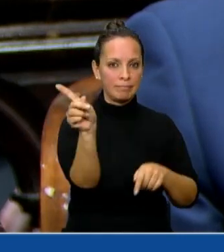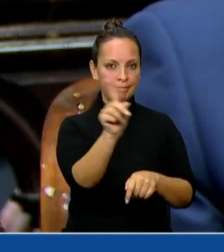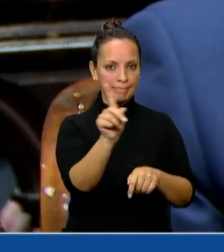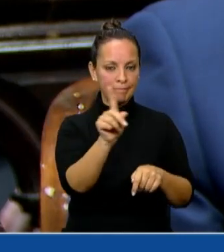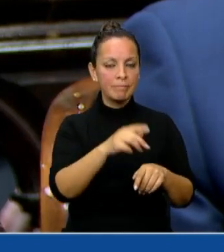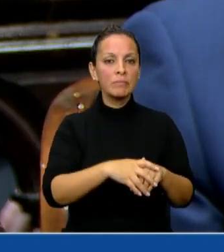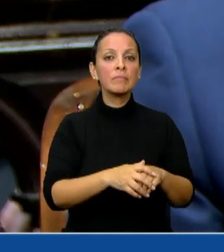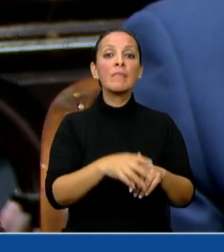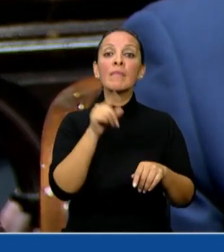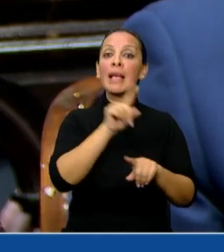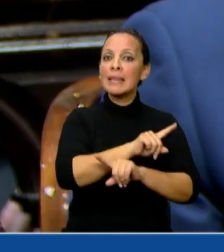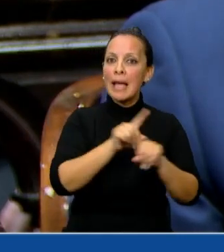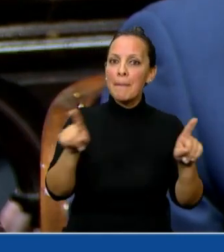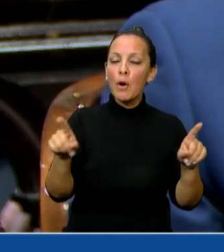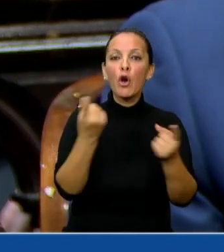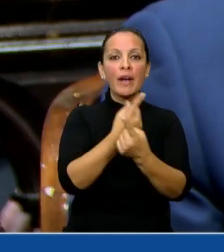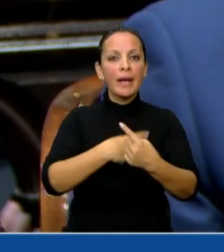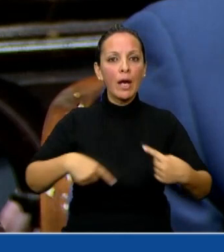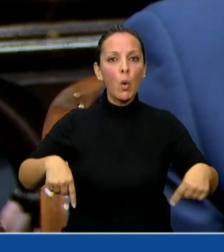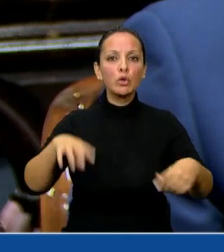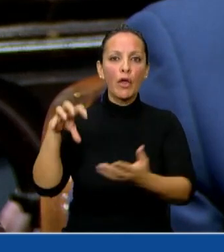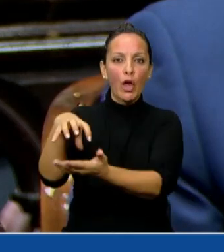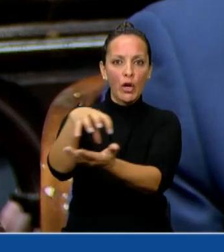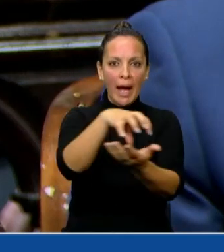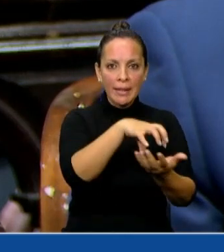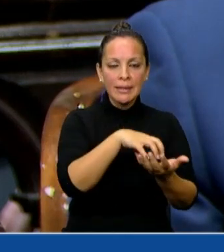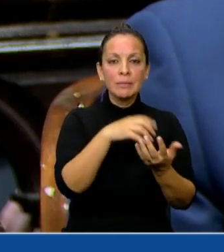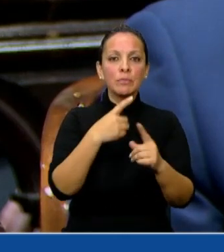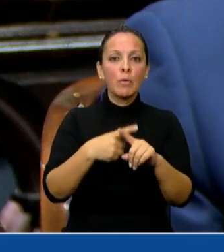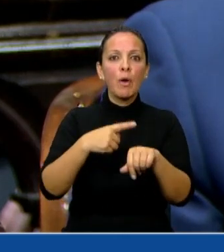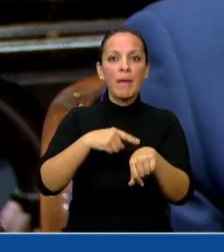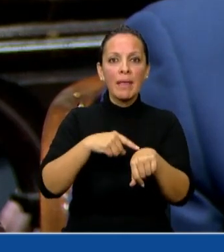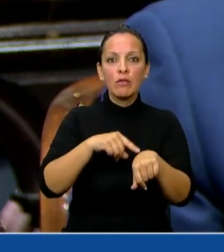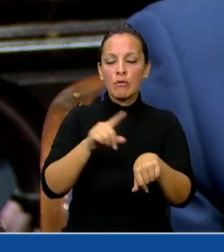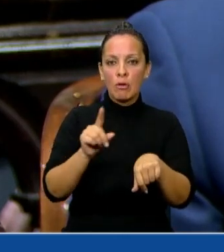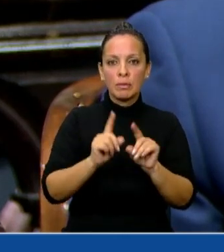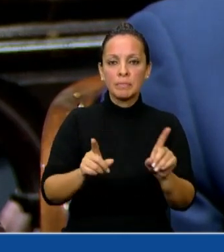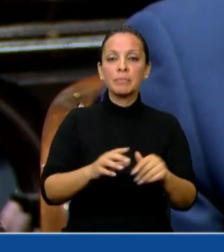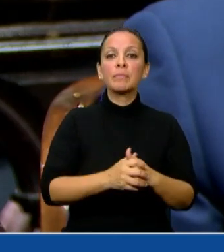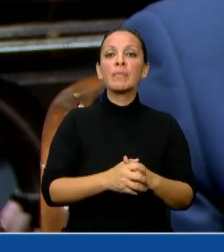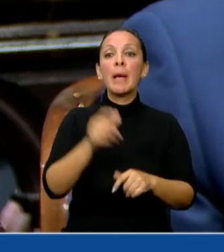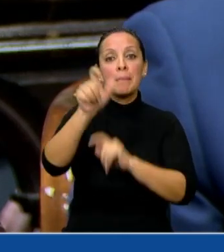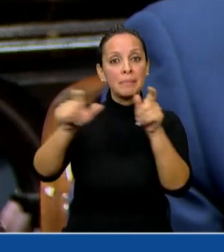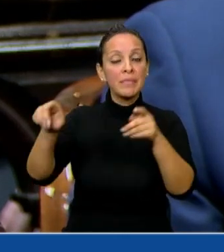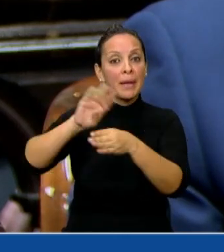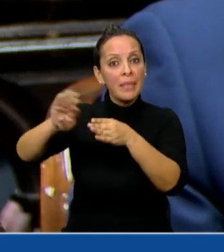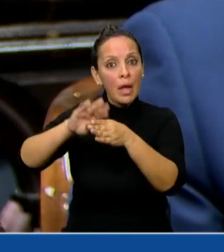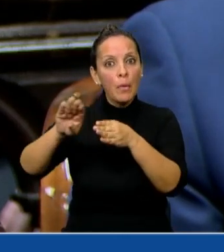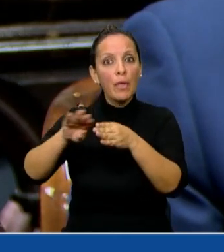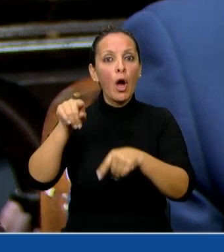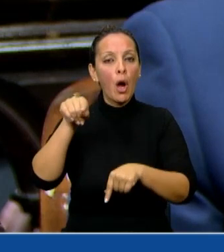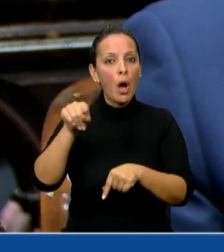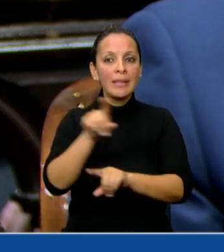se comprometen los recursos de sendos organismos en ningún momento. Los deudores tampoco